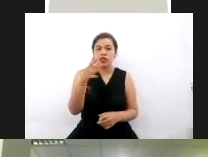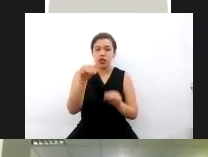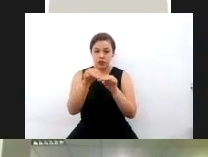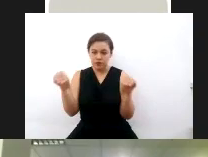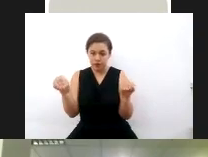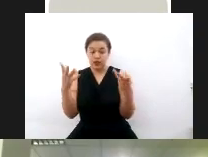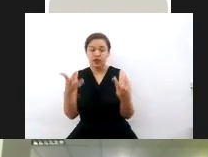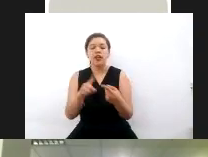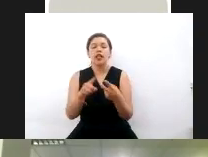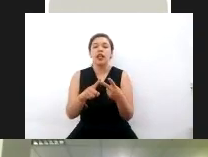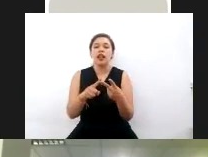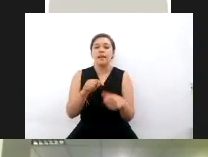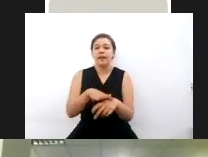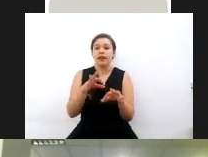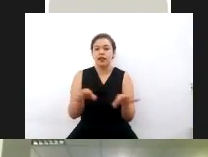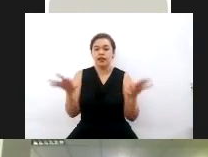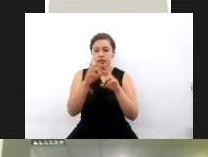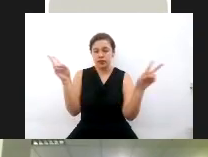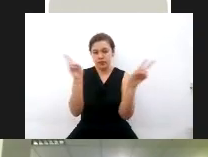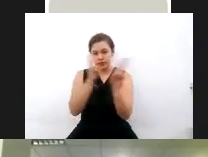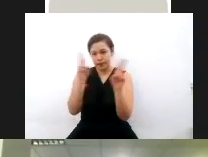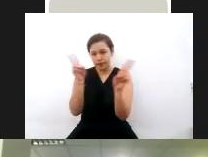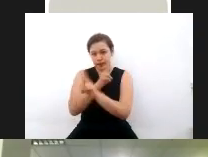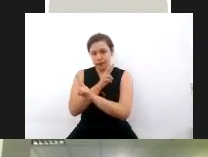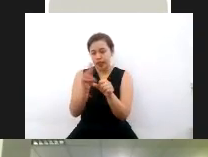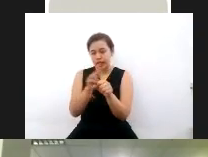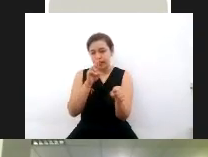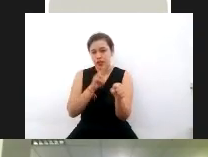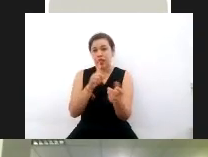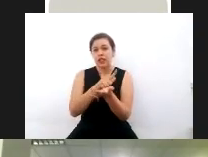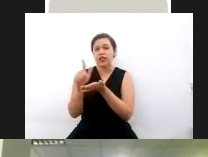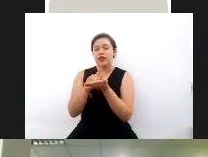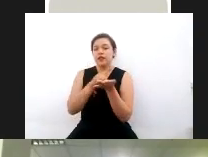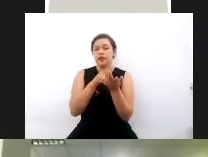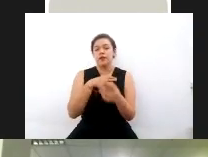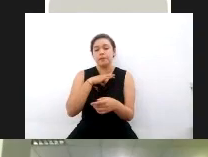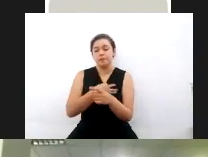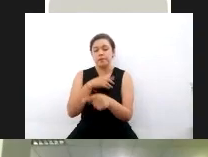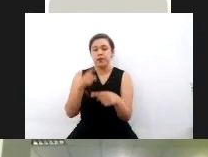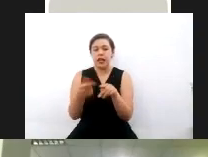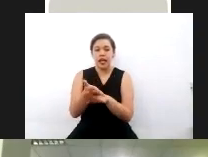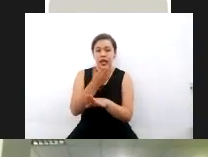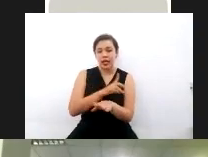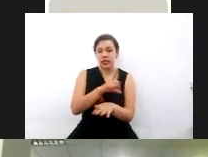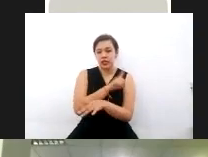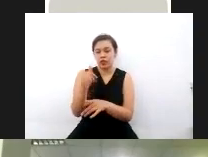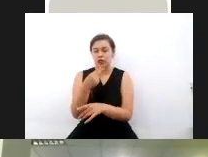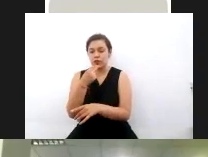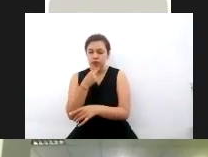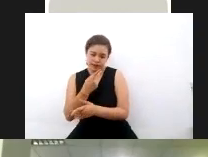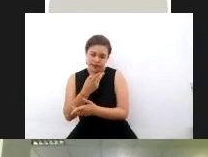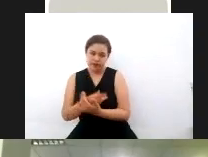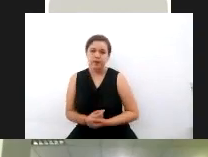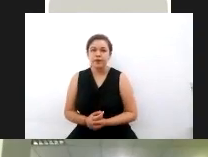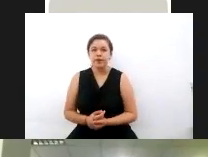que priorizar la ventilación natural y la limpieza y desinfección antes y después de usarlo. En el área